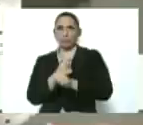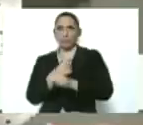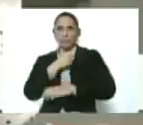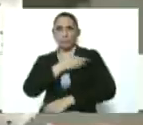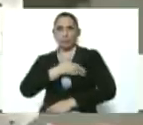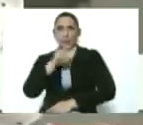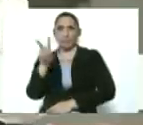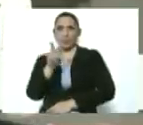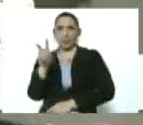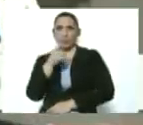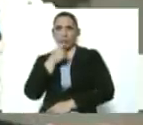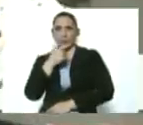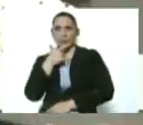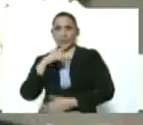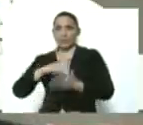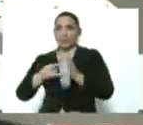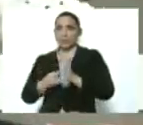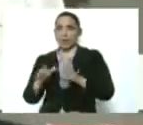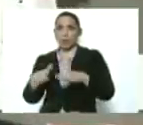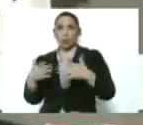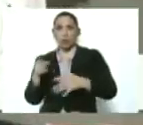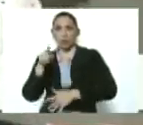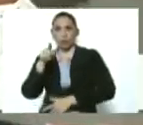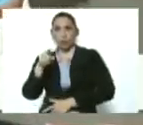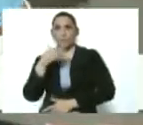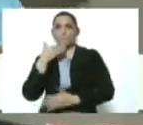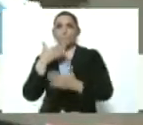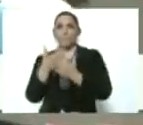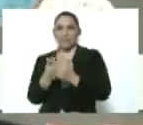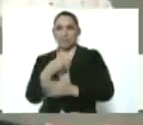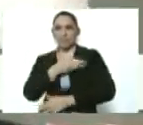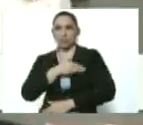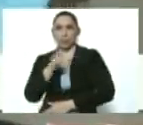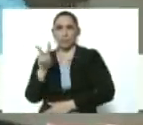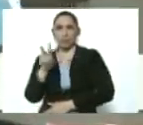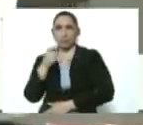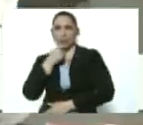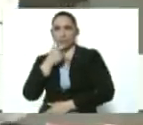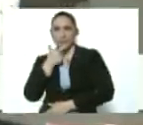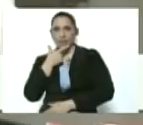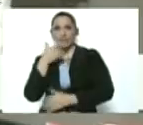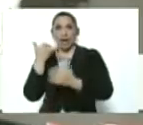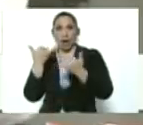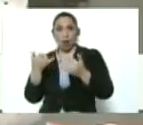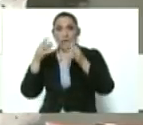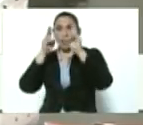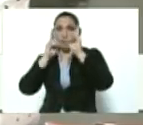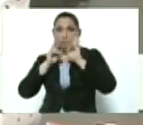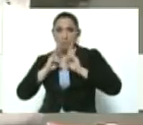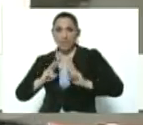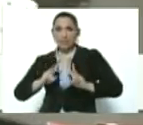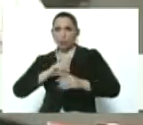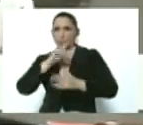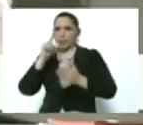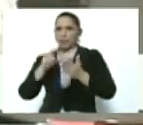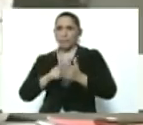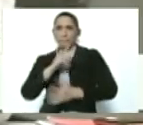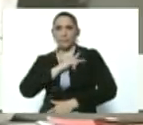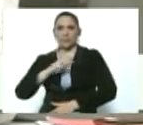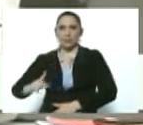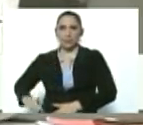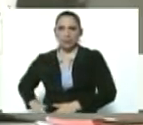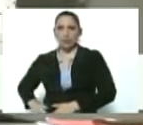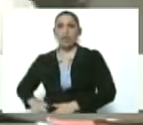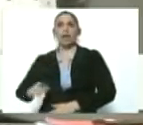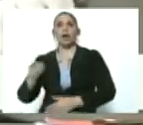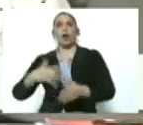venezuela bella sin embargo cuando usted exige que la misión venezuela vaya ahora haga limpieza y desinfección la vicepresidente al nombre